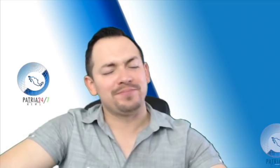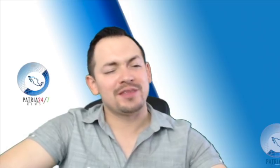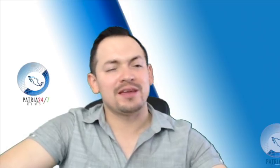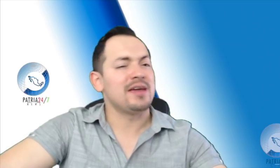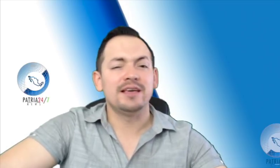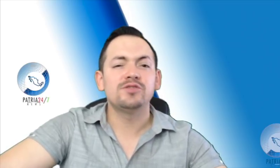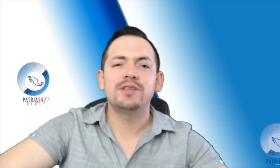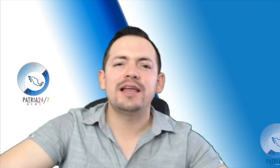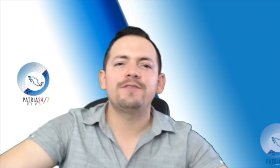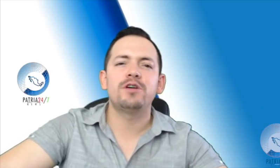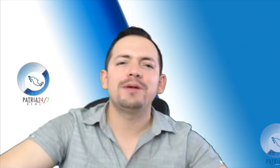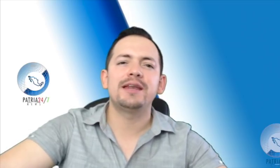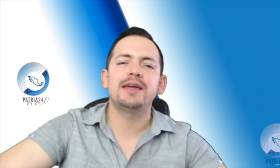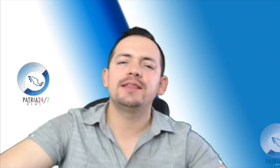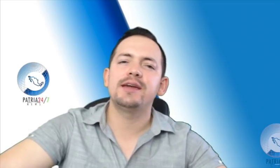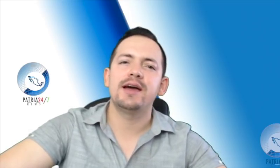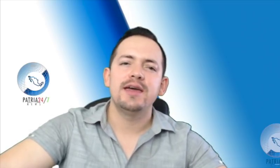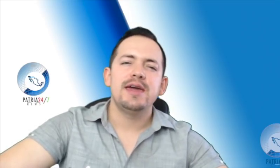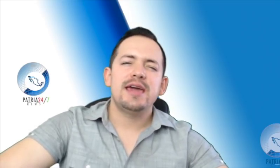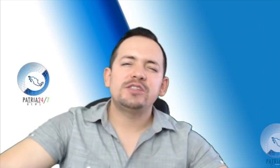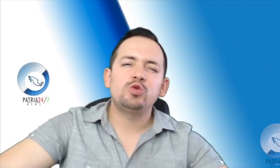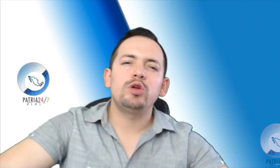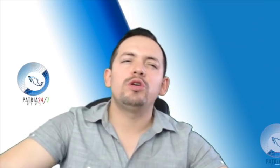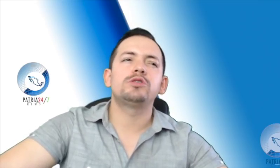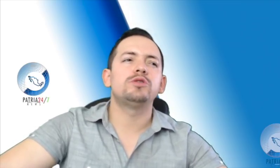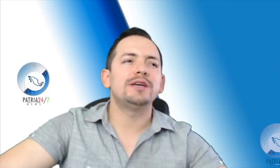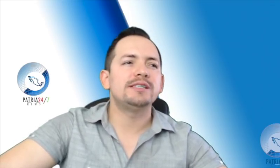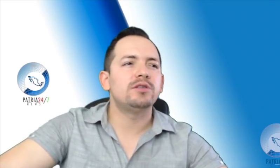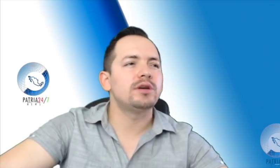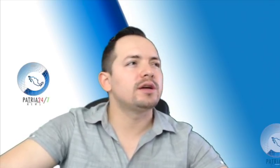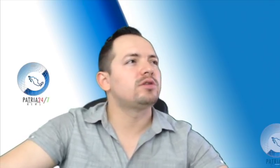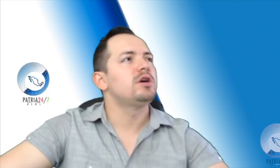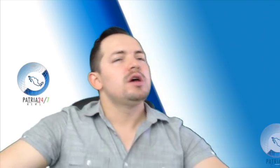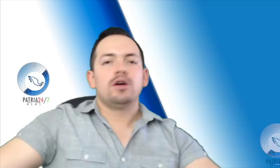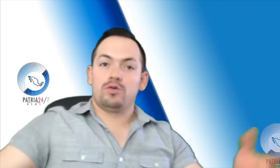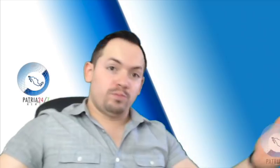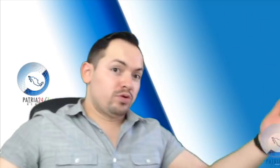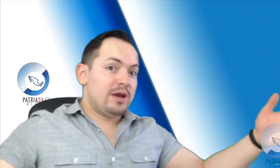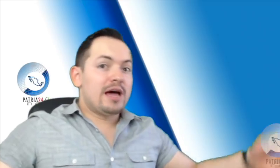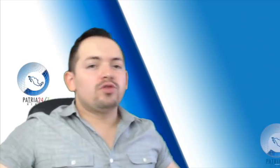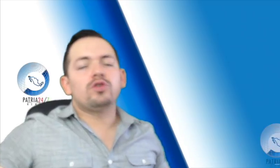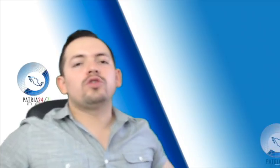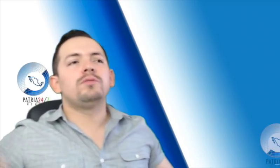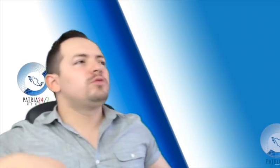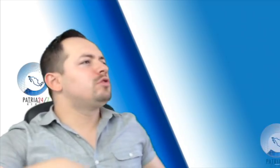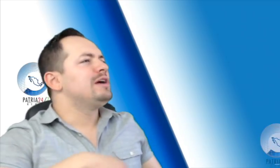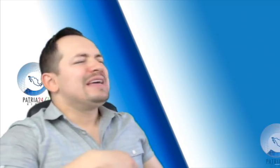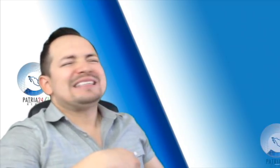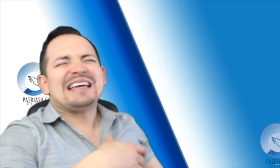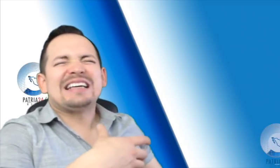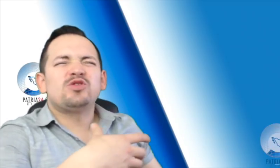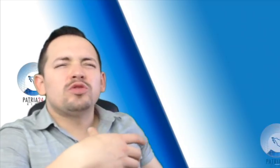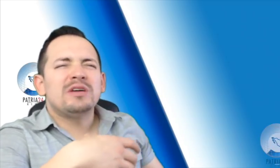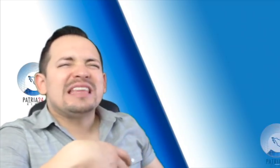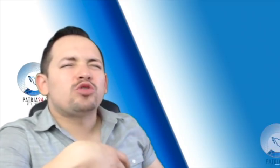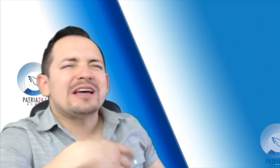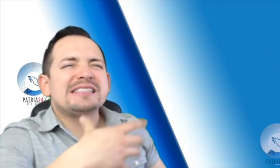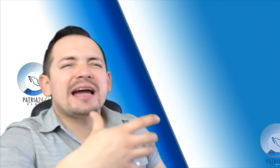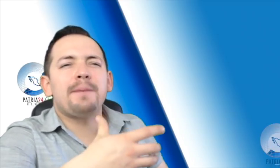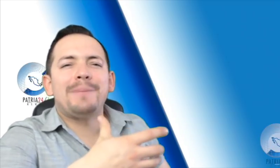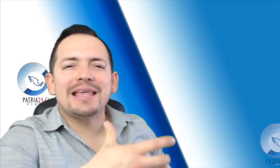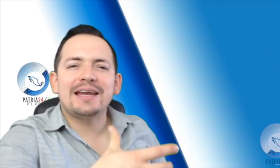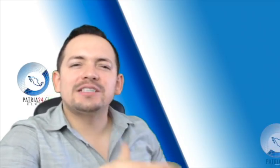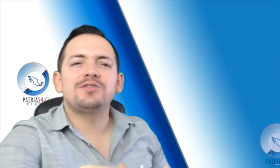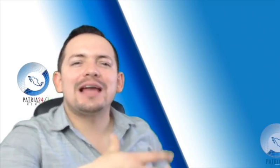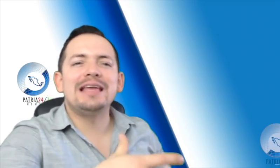describir esto de la reforma energética. Es curioso, es irónico, por un lado, cómo se gastó en toda